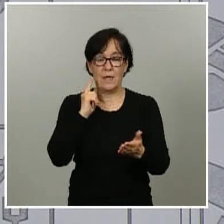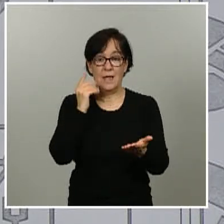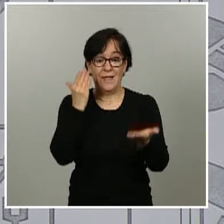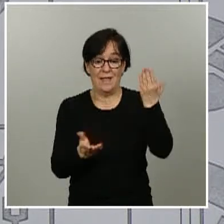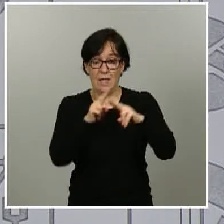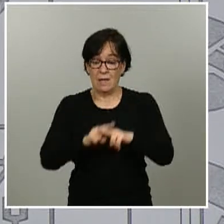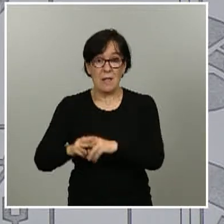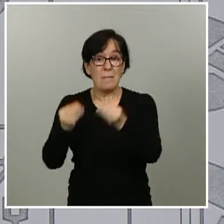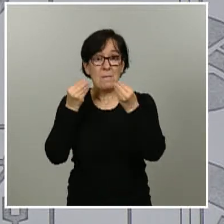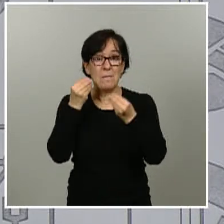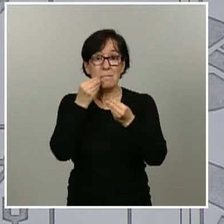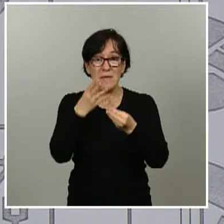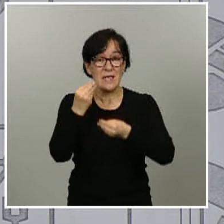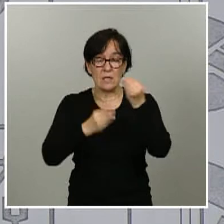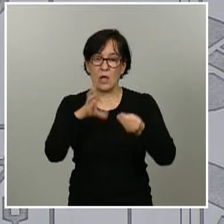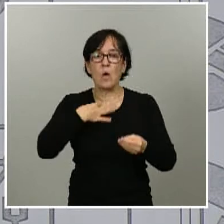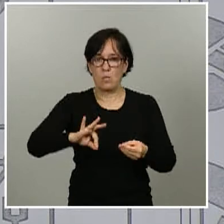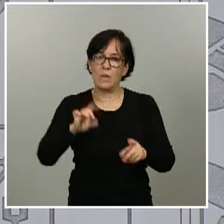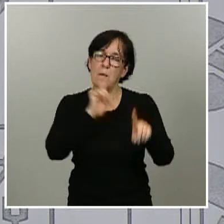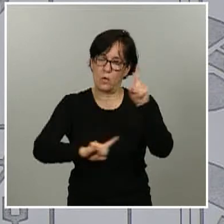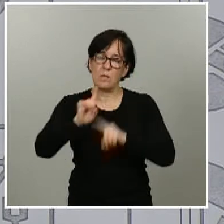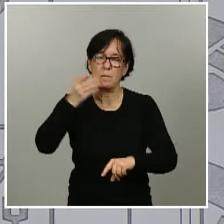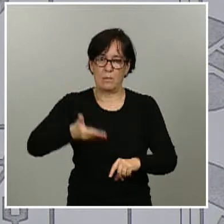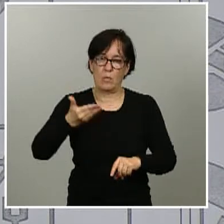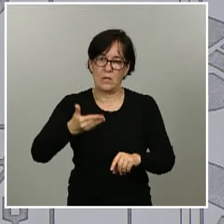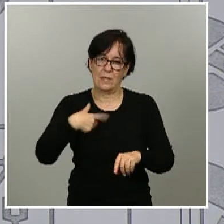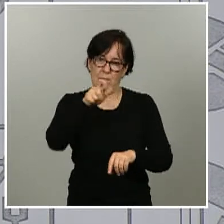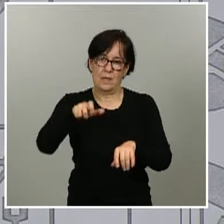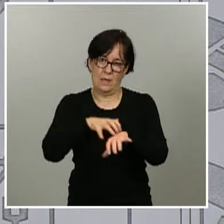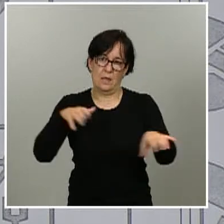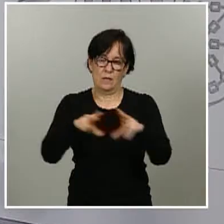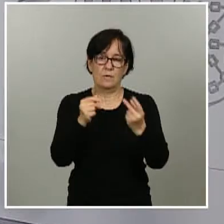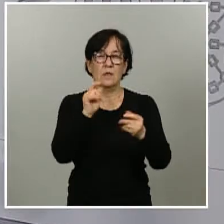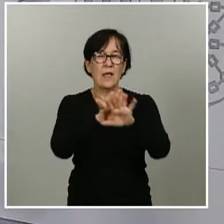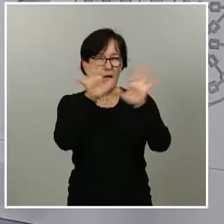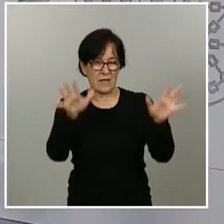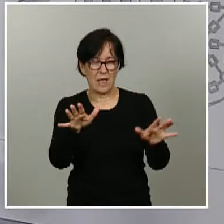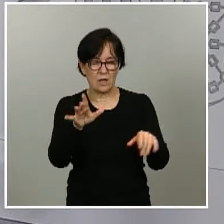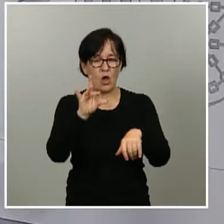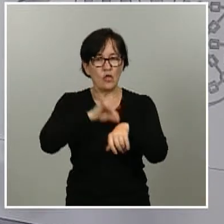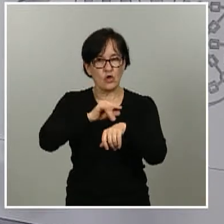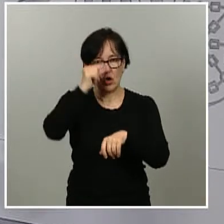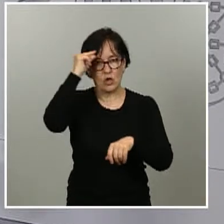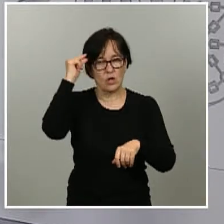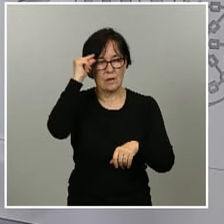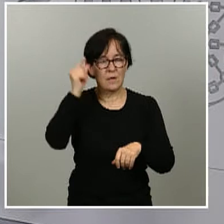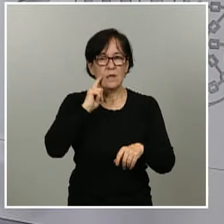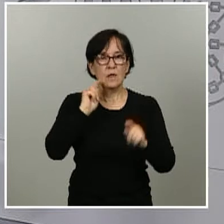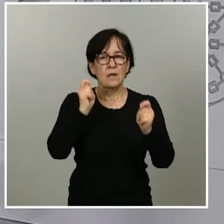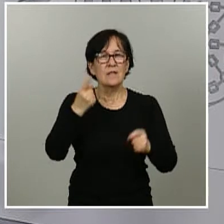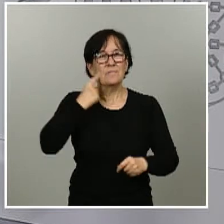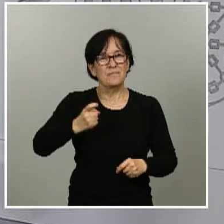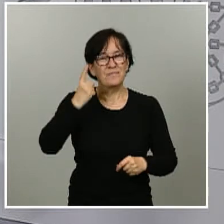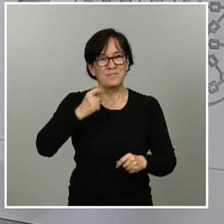hechas, pueden suponer problemas importantes para la población. Una aclaración, doctor Fernando Simón. Nombramos habitualmente un